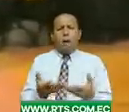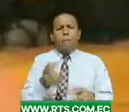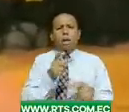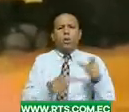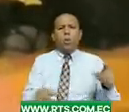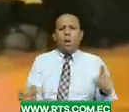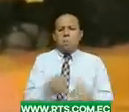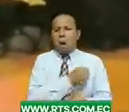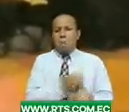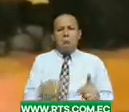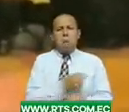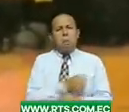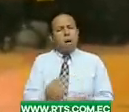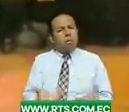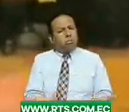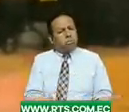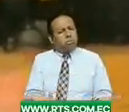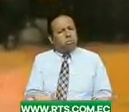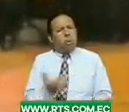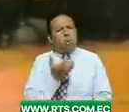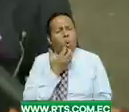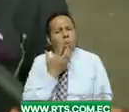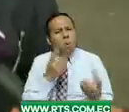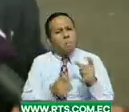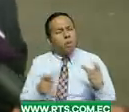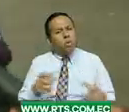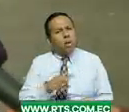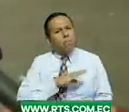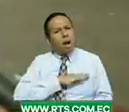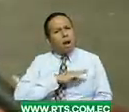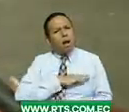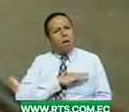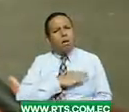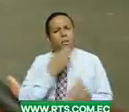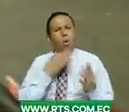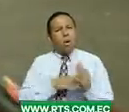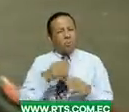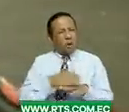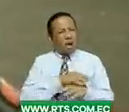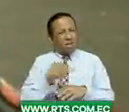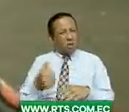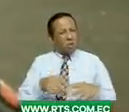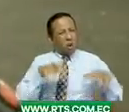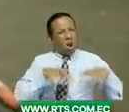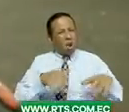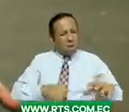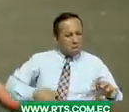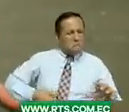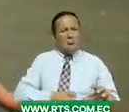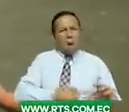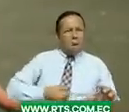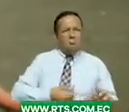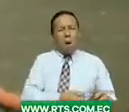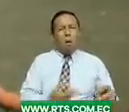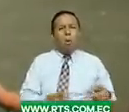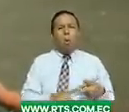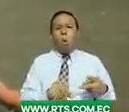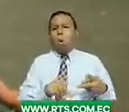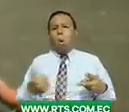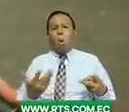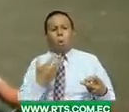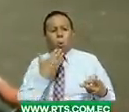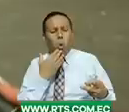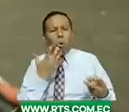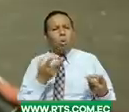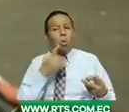acuchillado tuvimos una perrita que la desnucaron a patadas. Igual tuvimos unos niños que nos reportaron una perrita que le habían partido la mandíbula igualmente a patadas. Desde